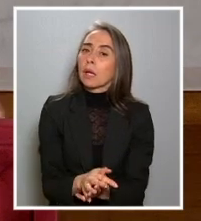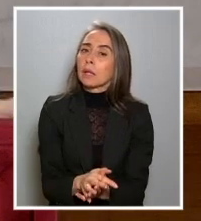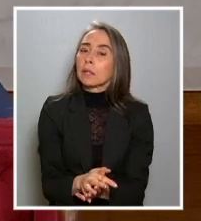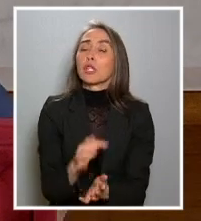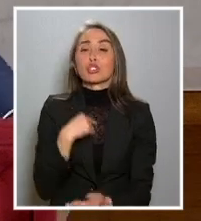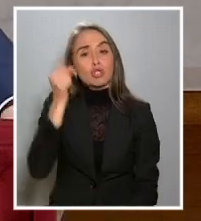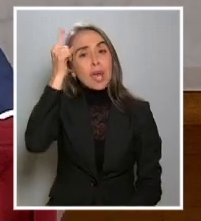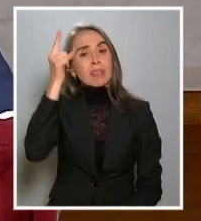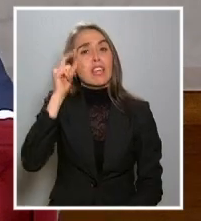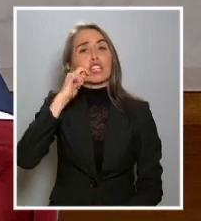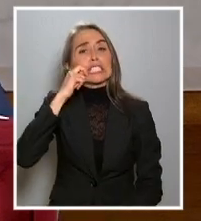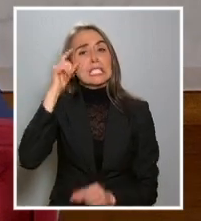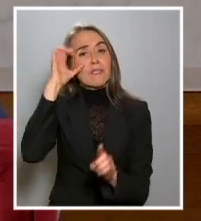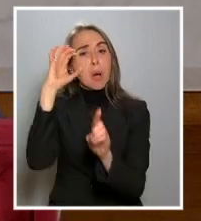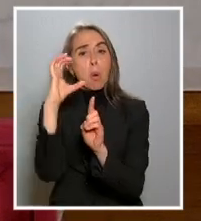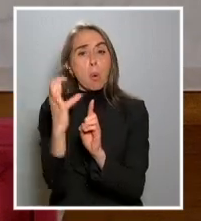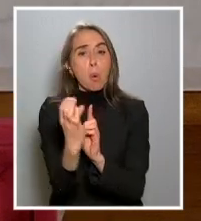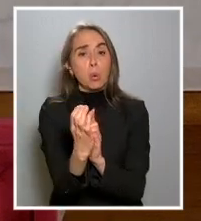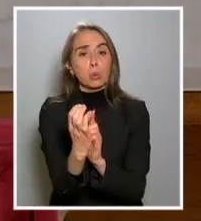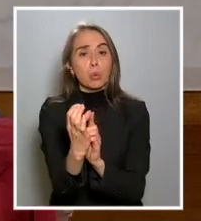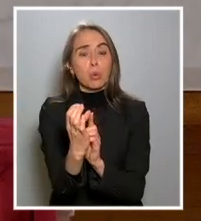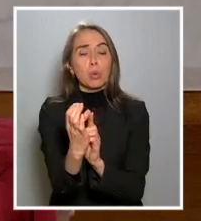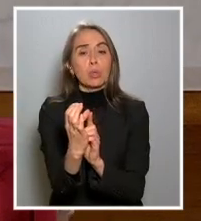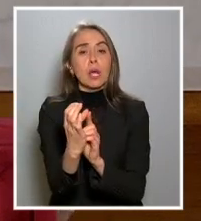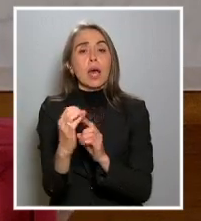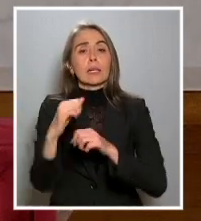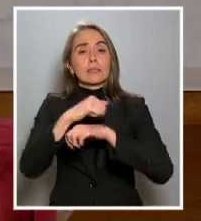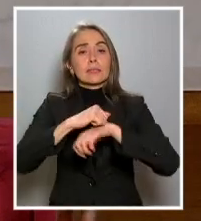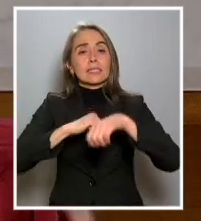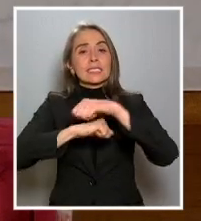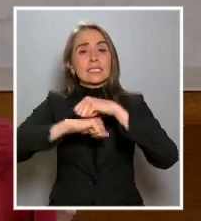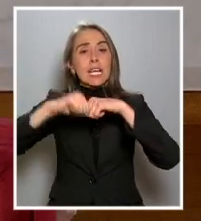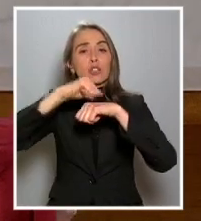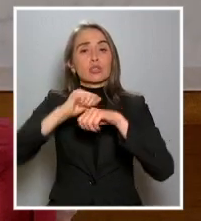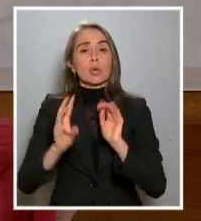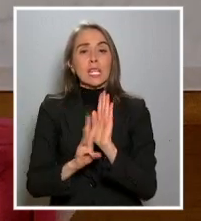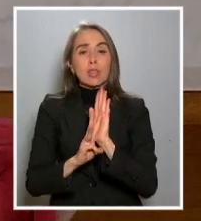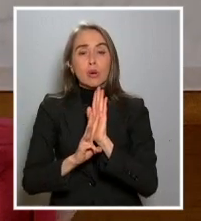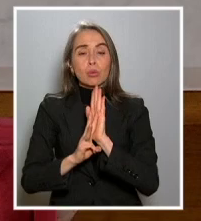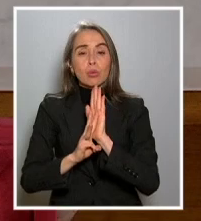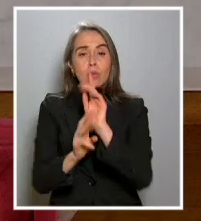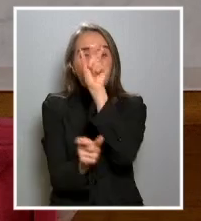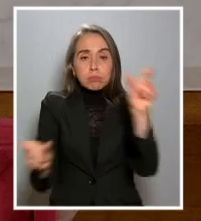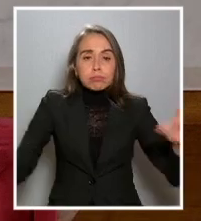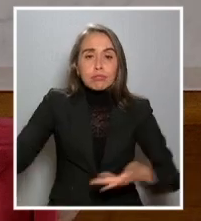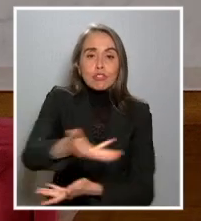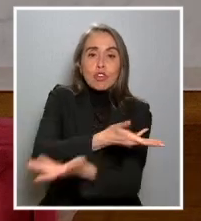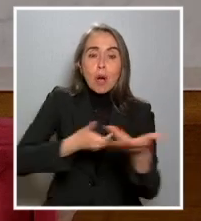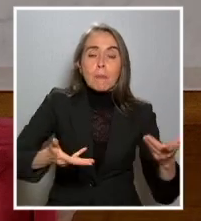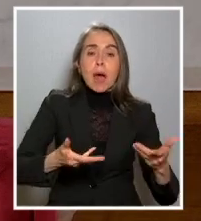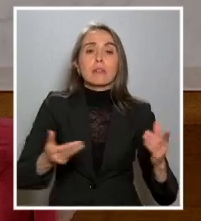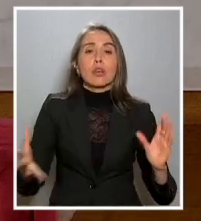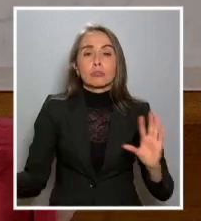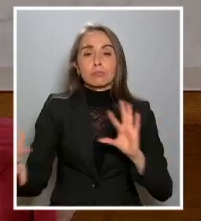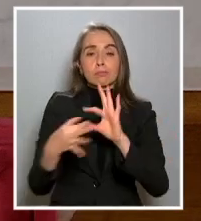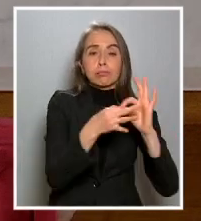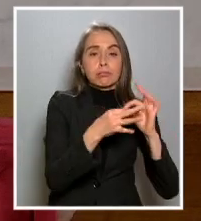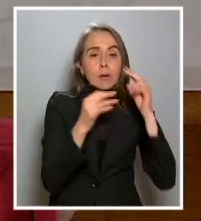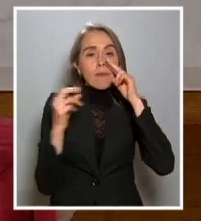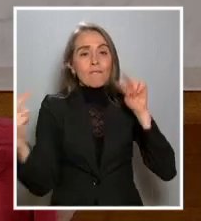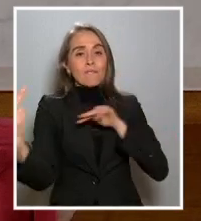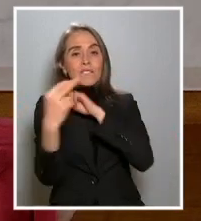Yo entiendo la cultura como una construcción de una identidad compartida, en donde dialogan